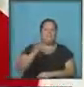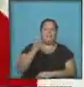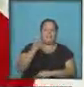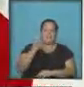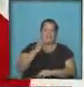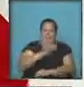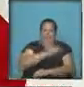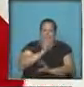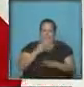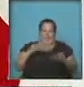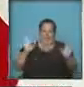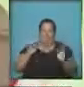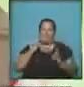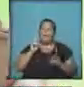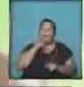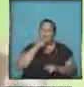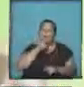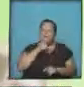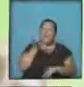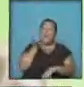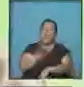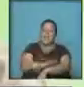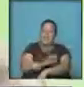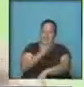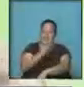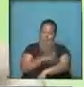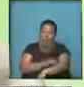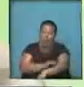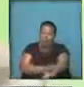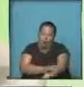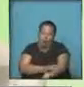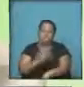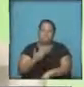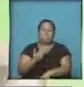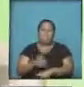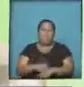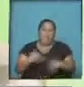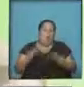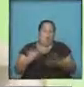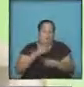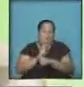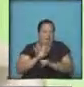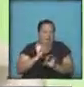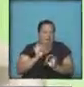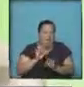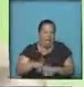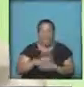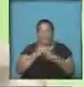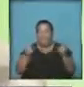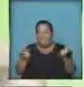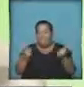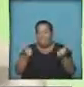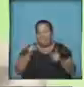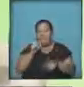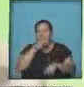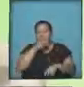hasta que los toquen. Pero cuando aparece una quemadura menos extensa, pasa que, bueno, no nos cuidamos, terminamos, deja